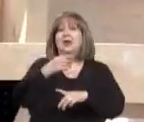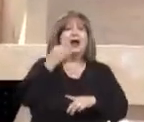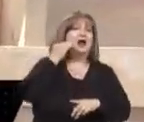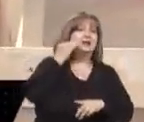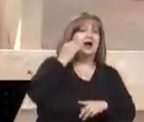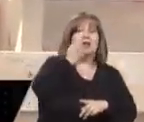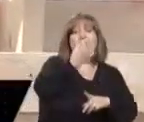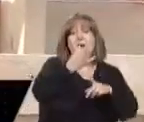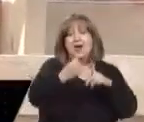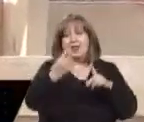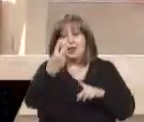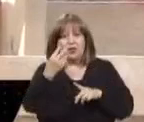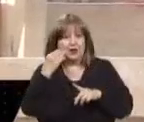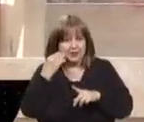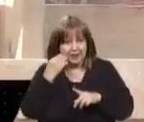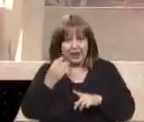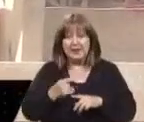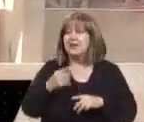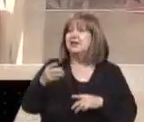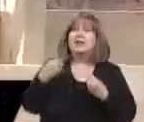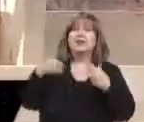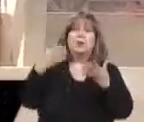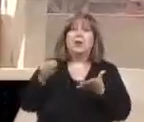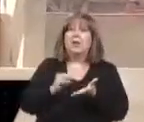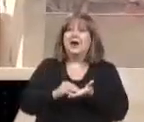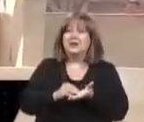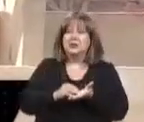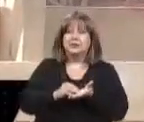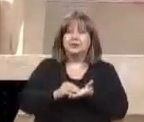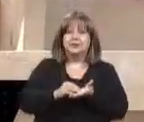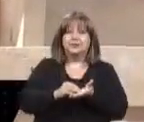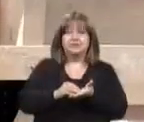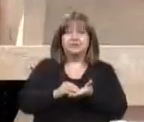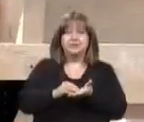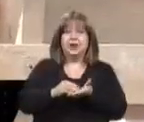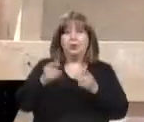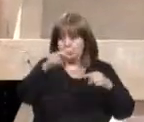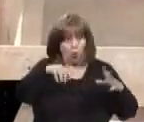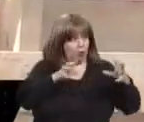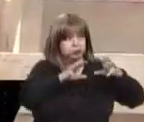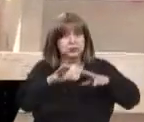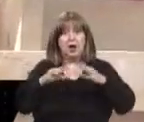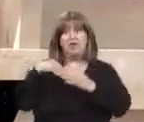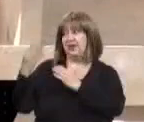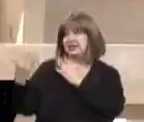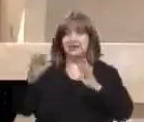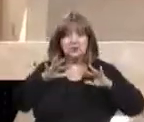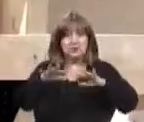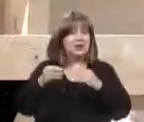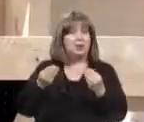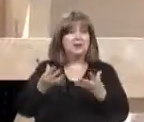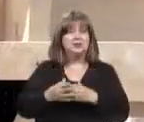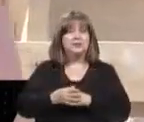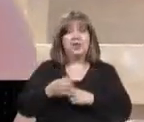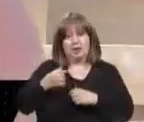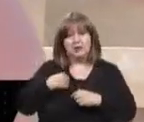2 de la tarde más o menos este inconveniente estaban ustedes llegaron los vecinos Cómo actuar